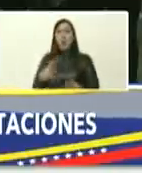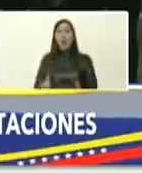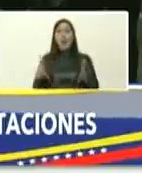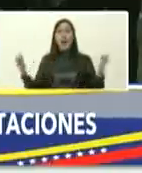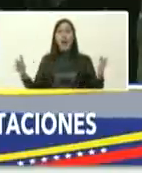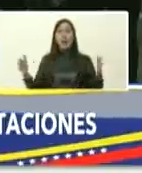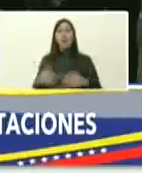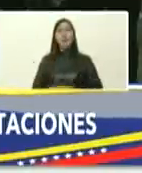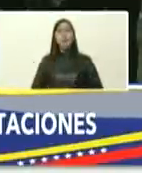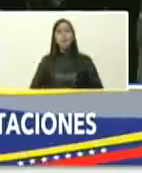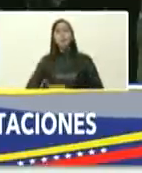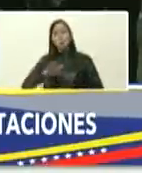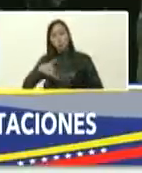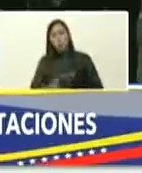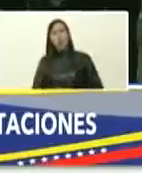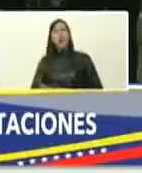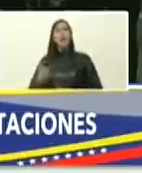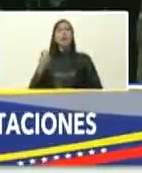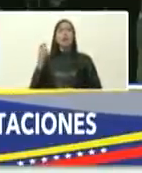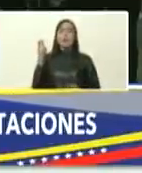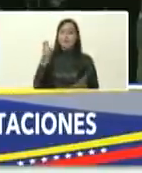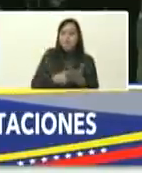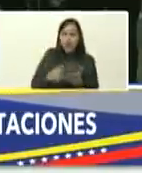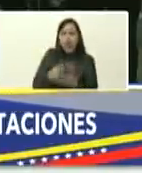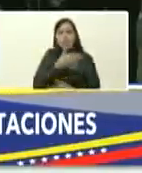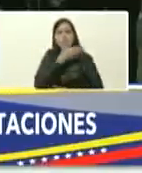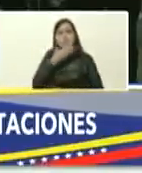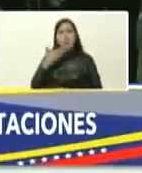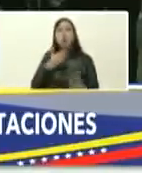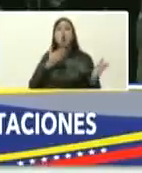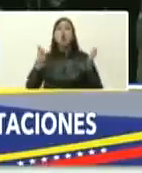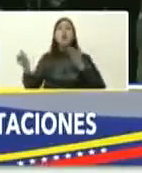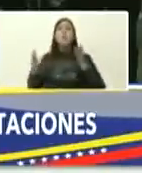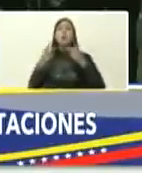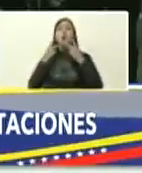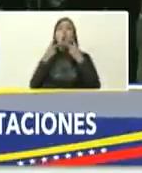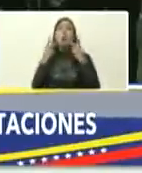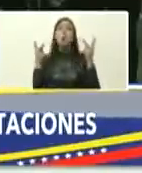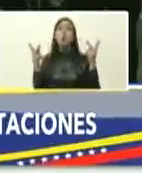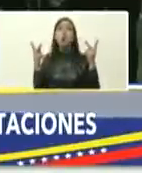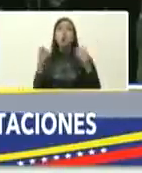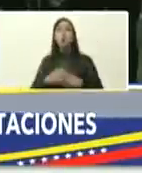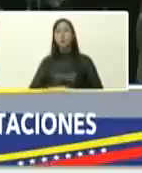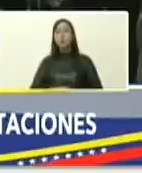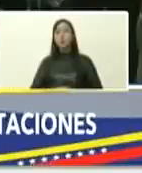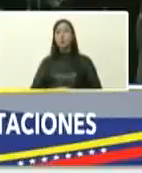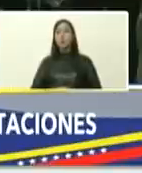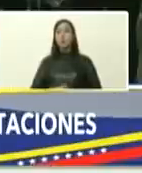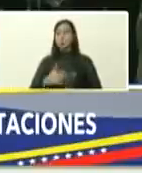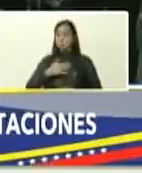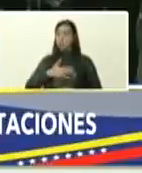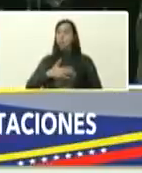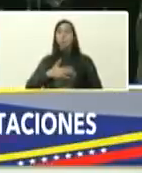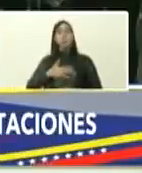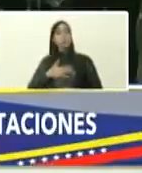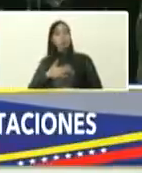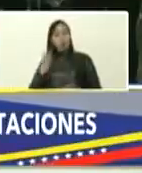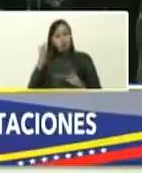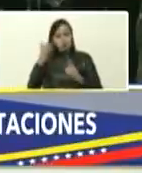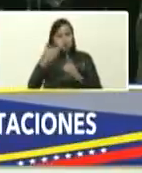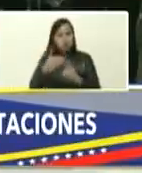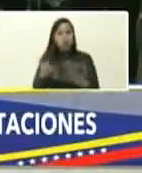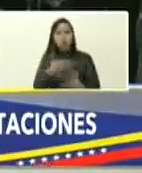poder invertir en la mejora de los servicios públicos. La obsesión que yo tengo